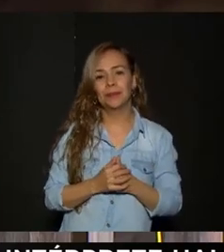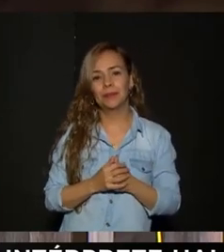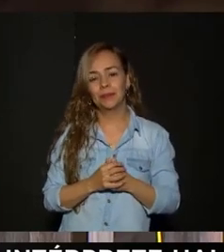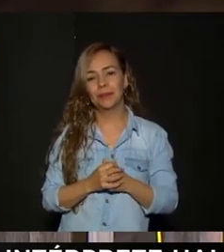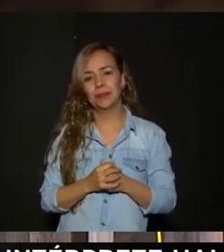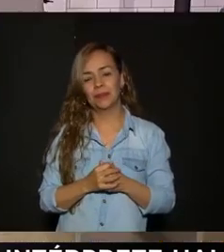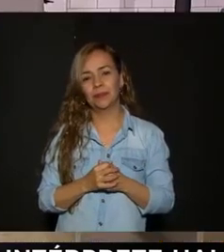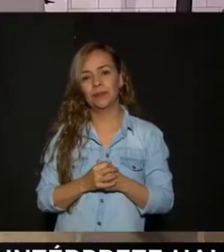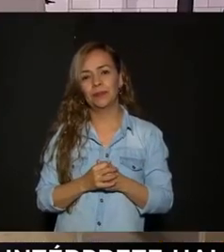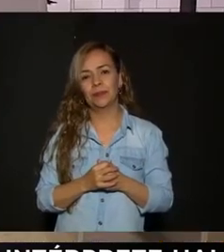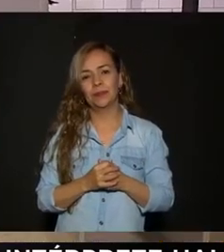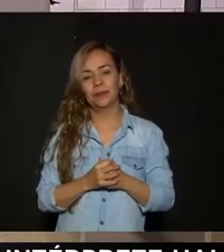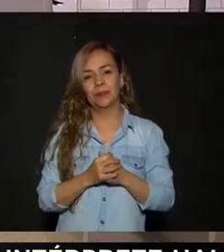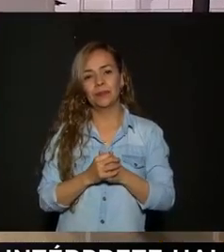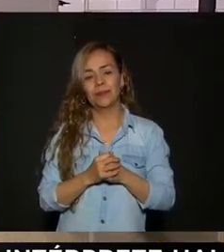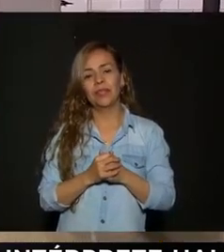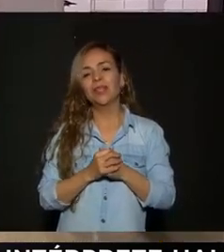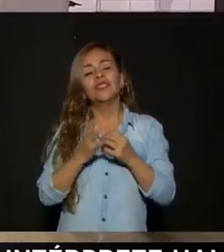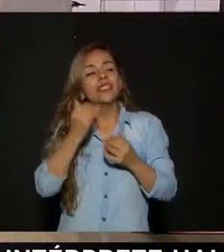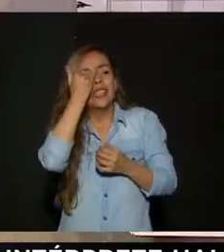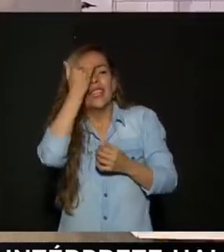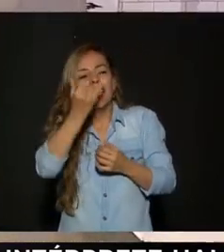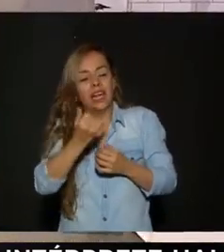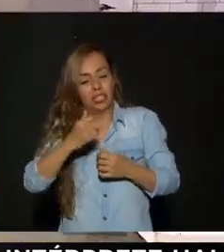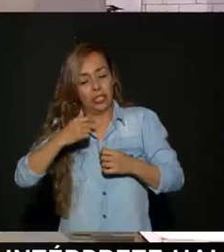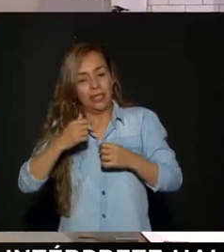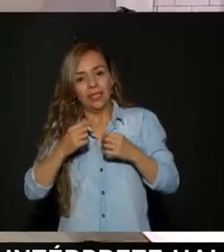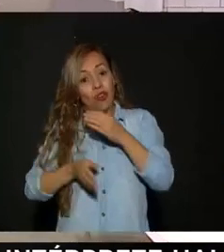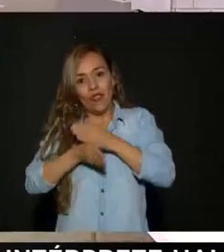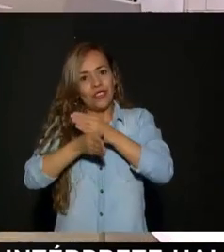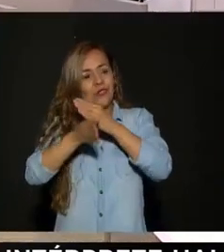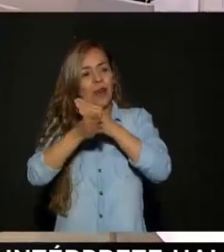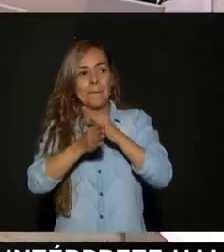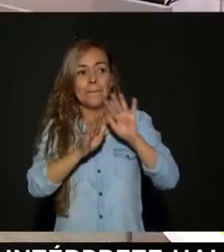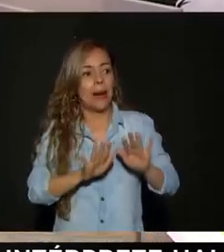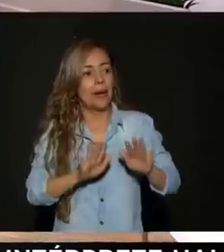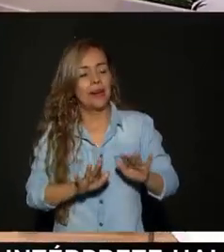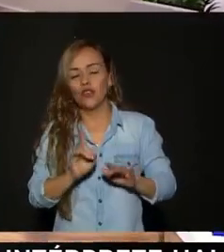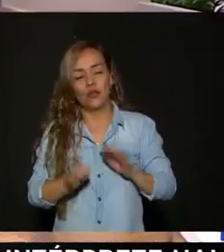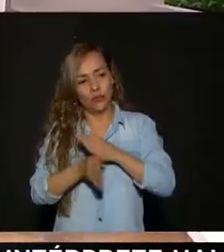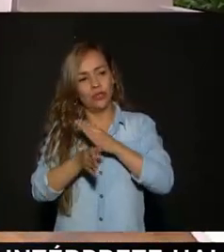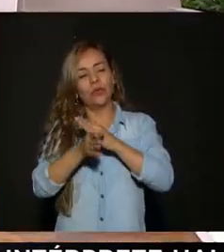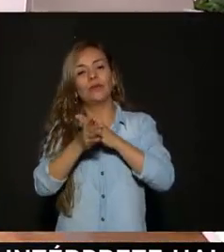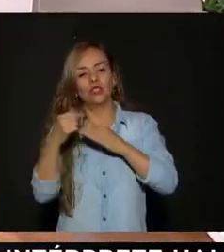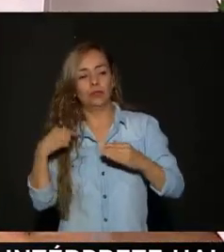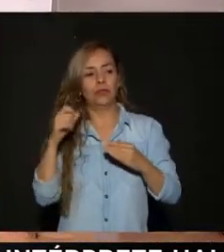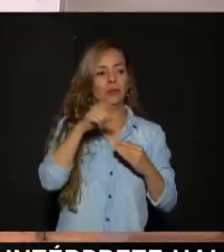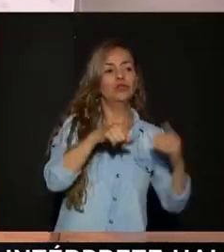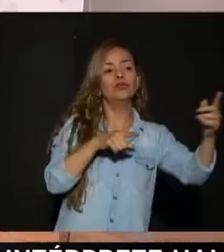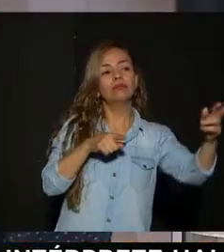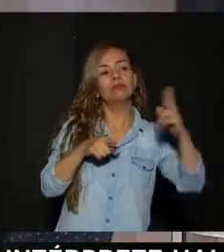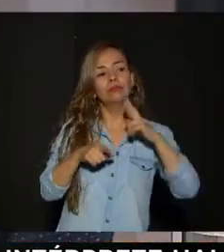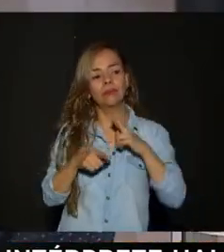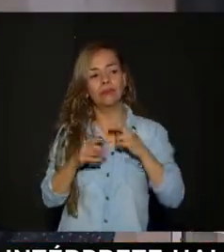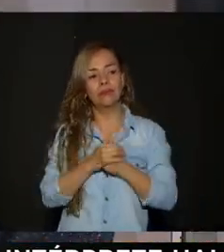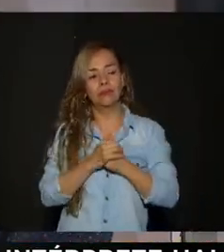Exacto. Ahora, ¿qué tal si hacemos toda completa? Yo te pregunto, tú contestas, yo pregunto, tú contestas. Listo. A ver qué pasa. ¿Listo?